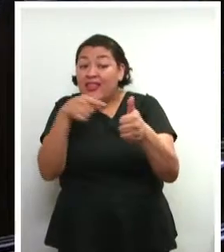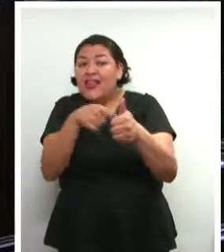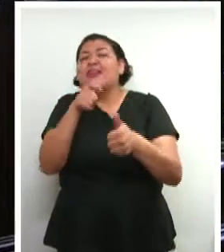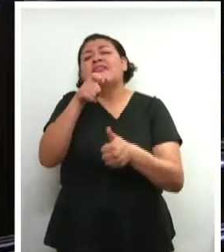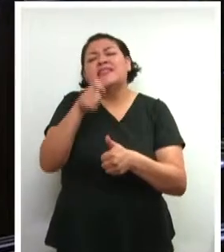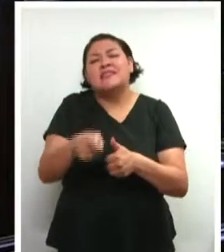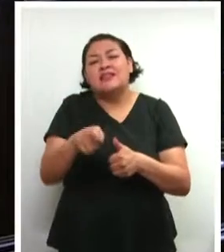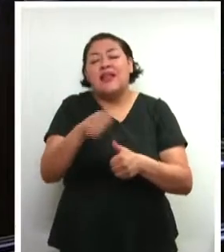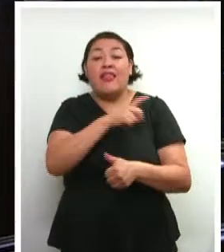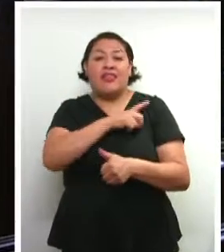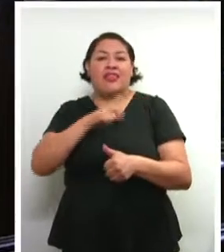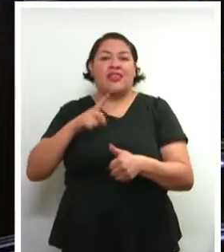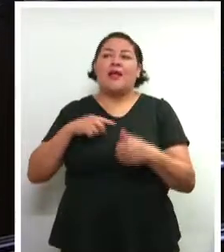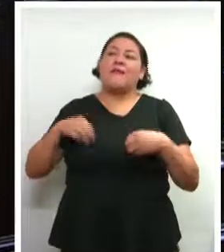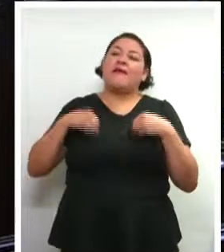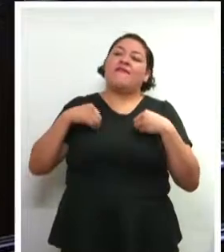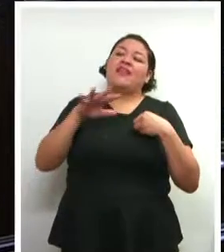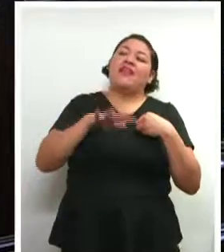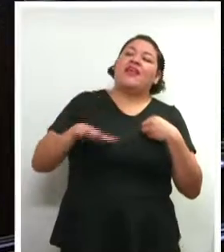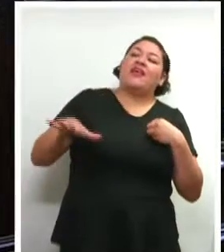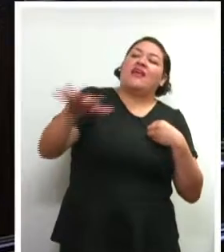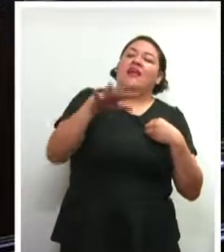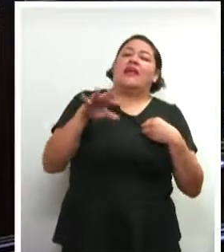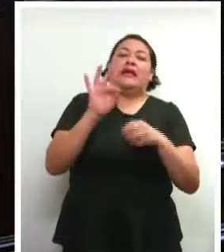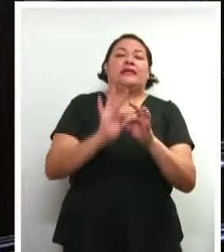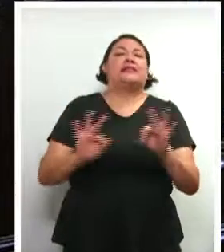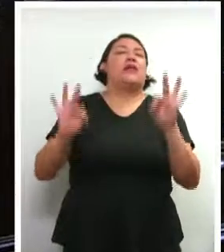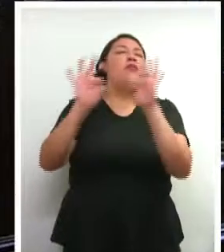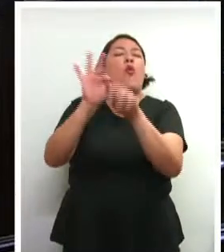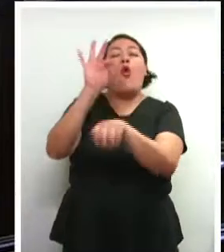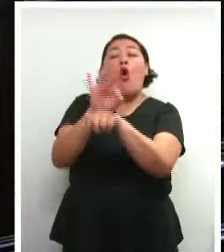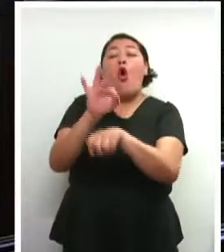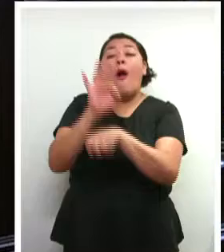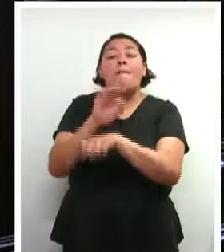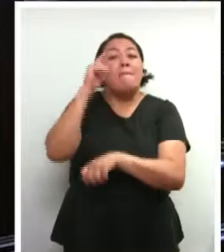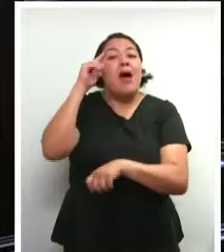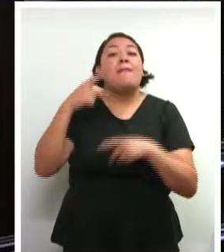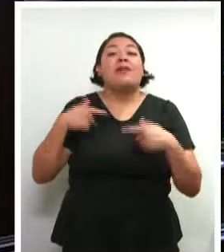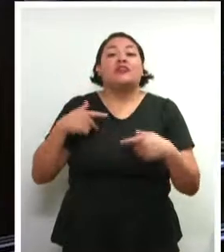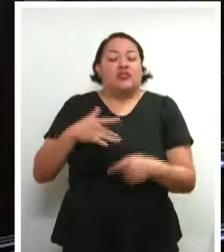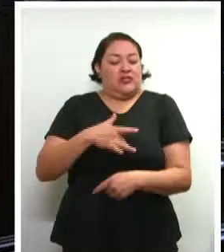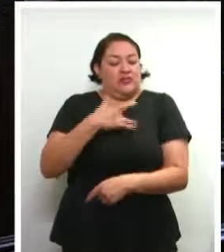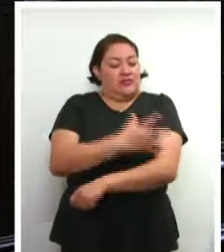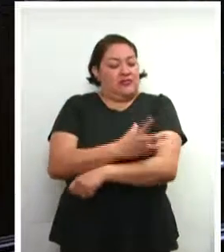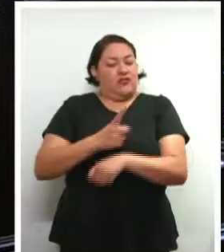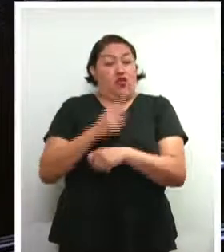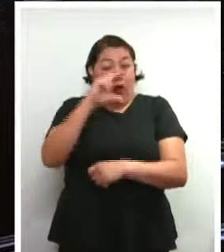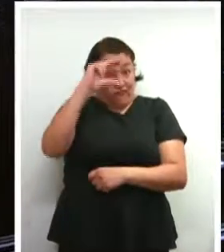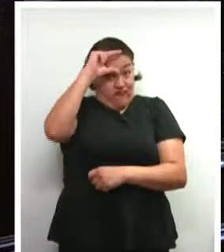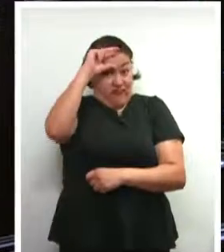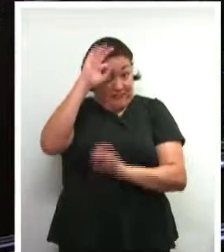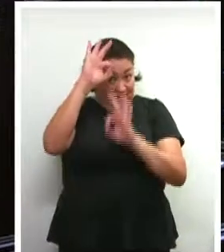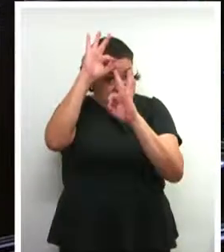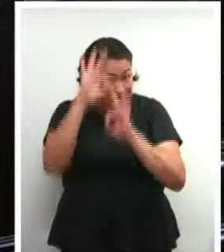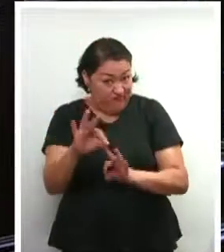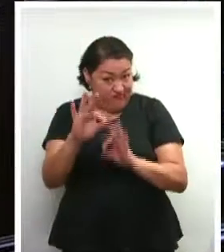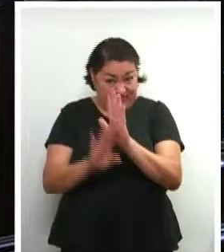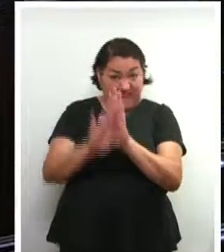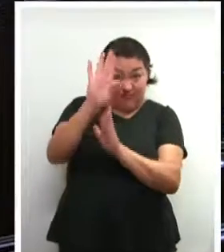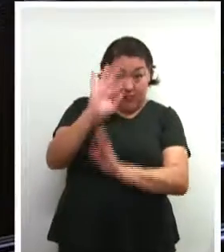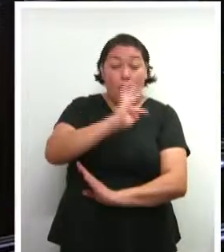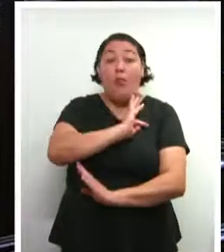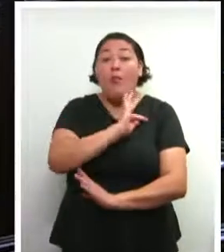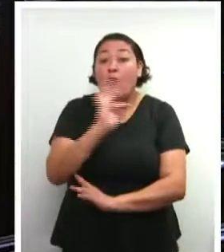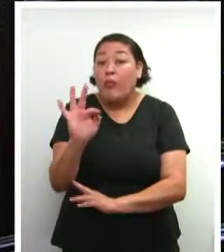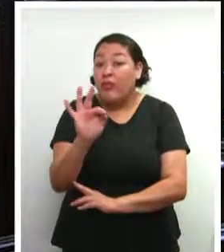tener en la vida ciudadana mucho más importancia para el desarrollo de una sociedad sensible, civilizada y culta dentro del gran concepto que arriba